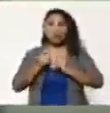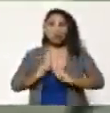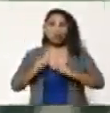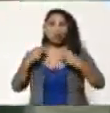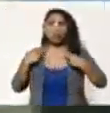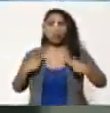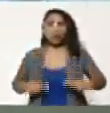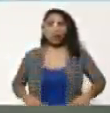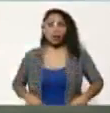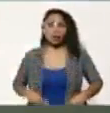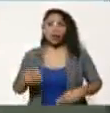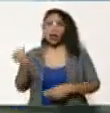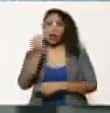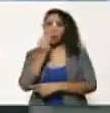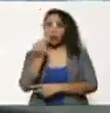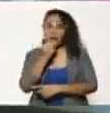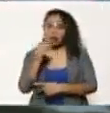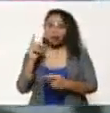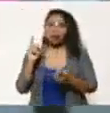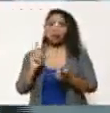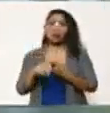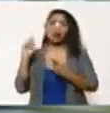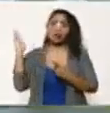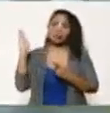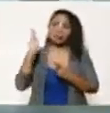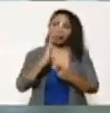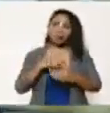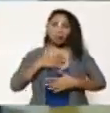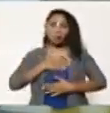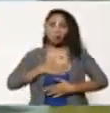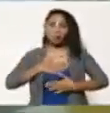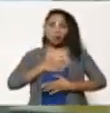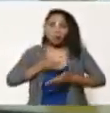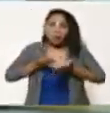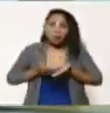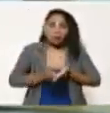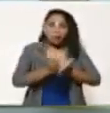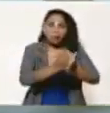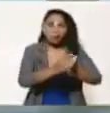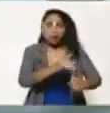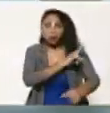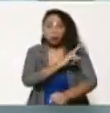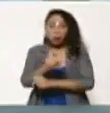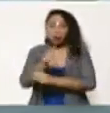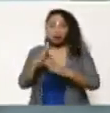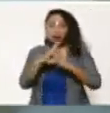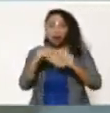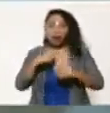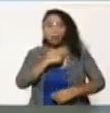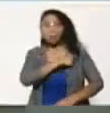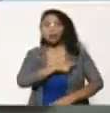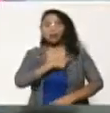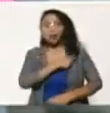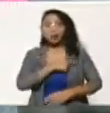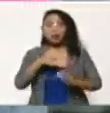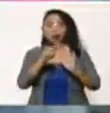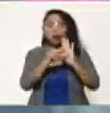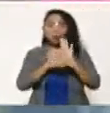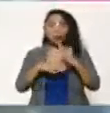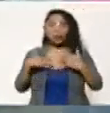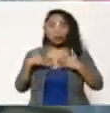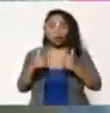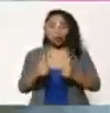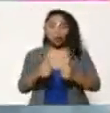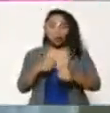de modo su alimentación han venido cómodamente en el bus que van a cumplir todo el protocolo de dios' seguridad